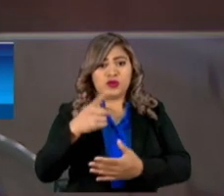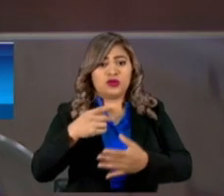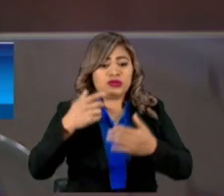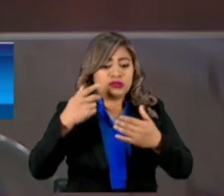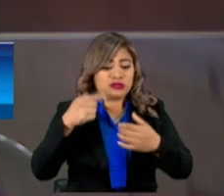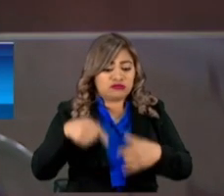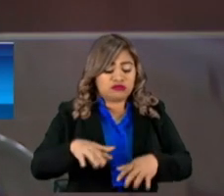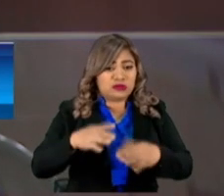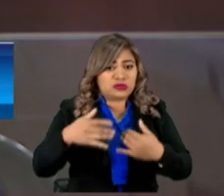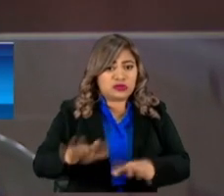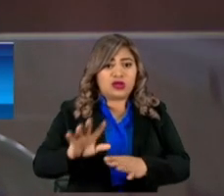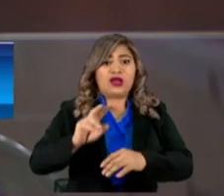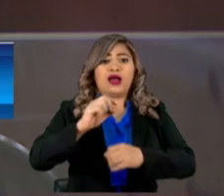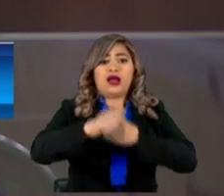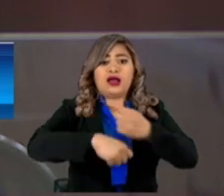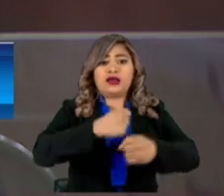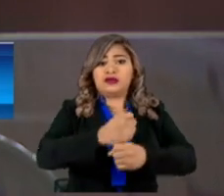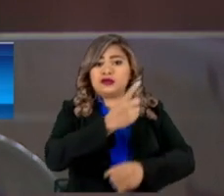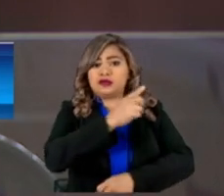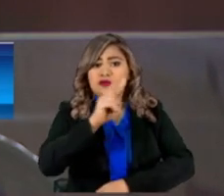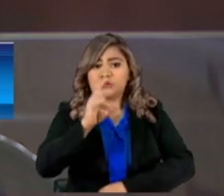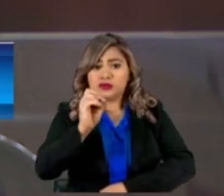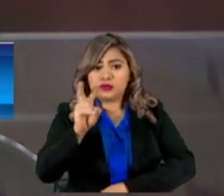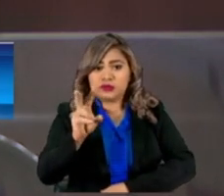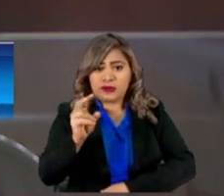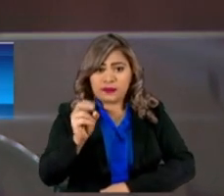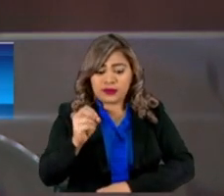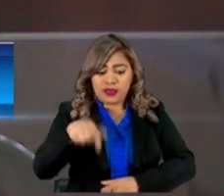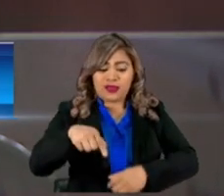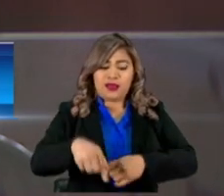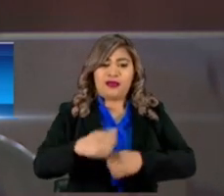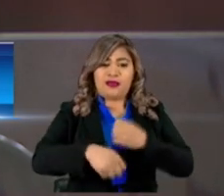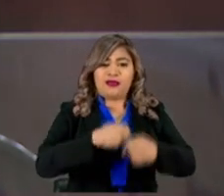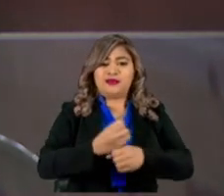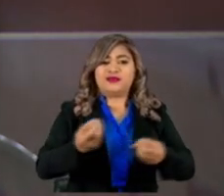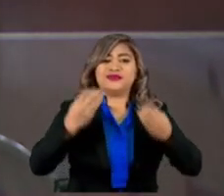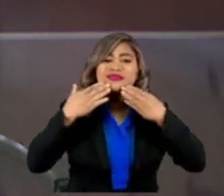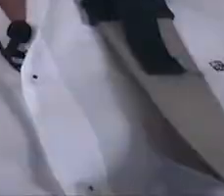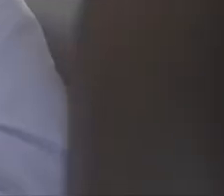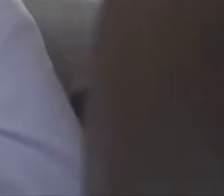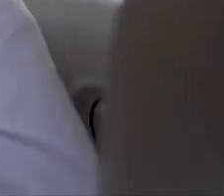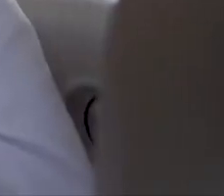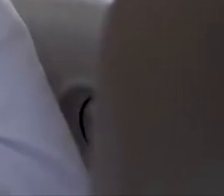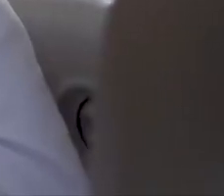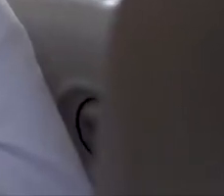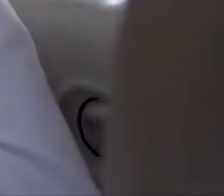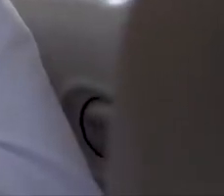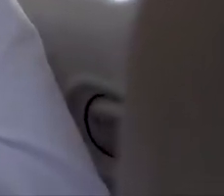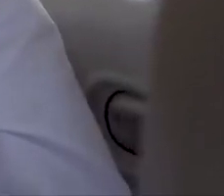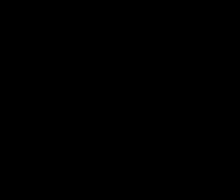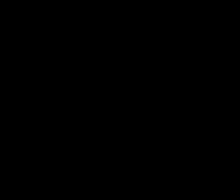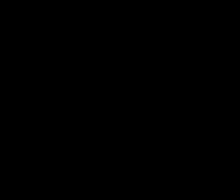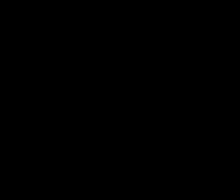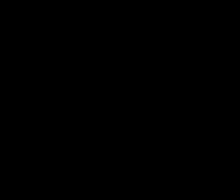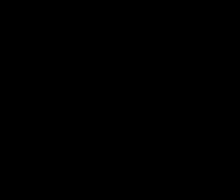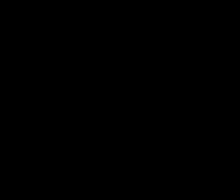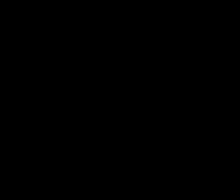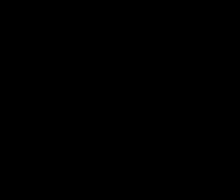sesiones ordinarias 2020-2021. Muchas gracias y bendiciones a todos. dio o no dio resultado.